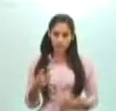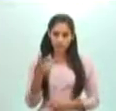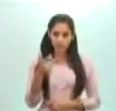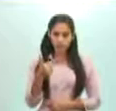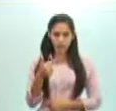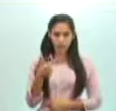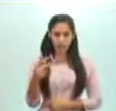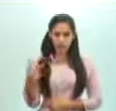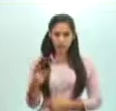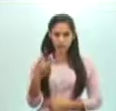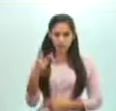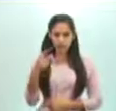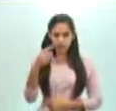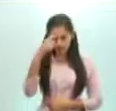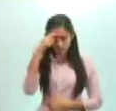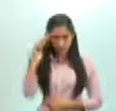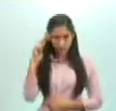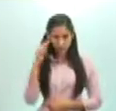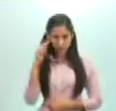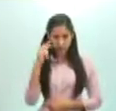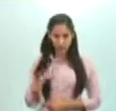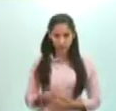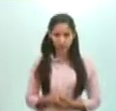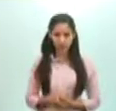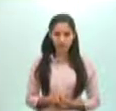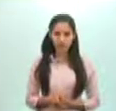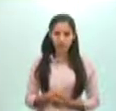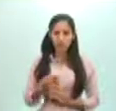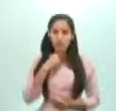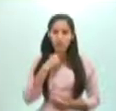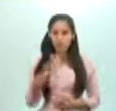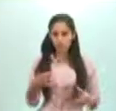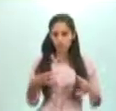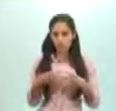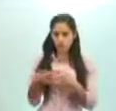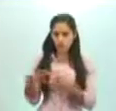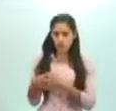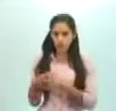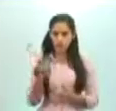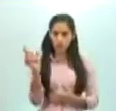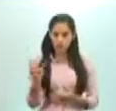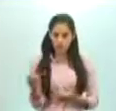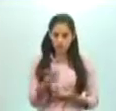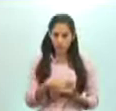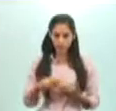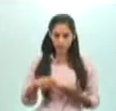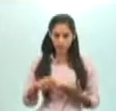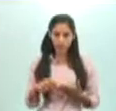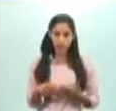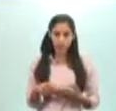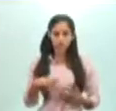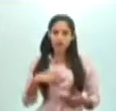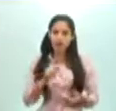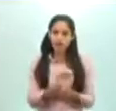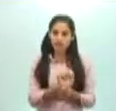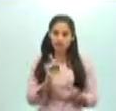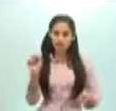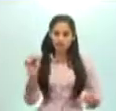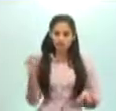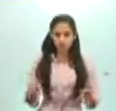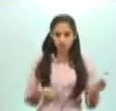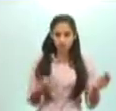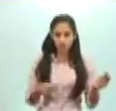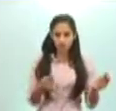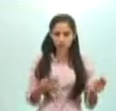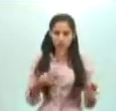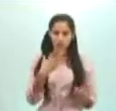hacia la segunda mitad del siglo XIX, coexisten un grupo de poetas rebeldes, antiburgueses, que simpatizaron con